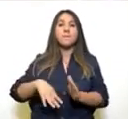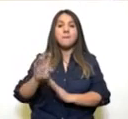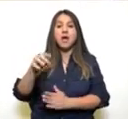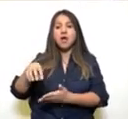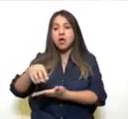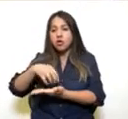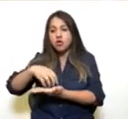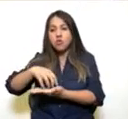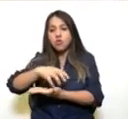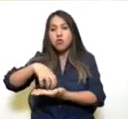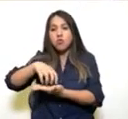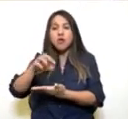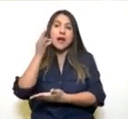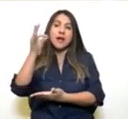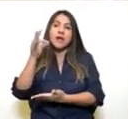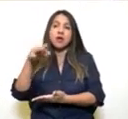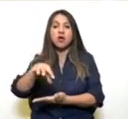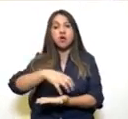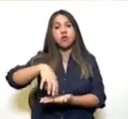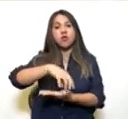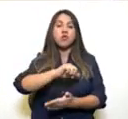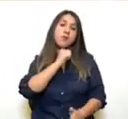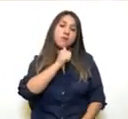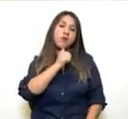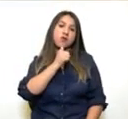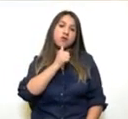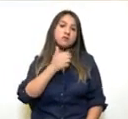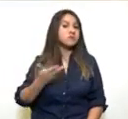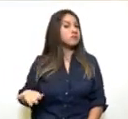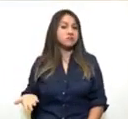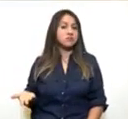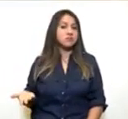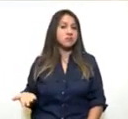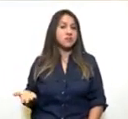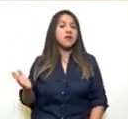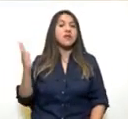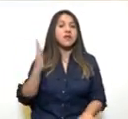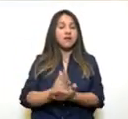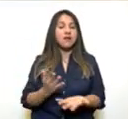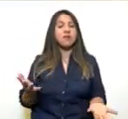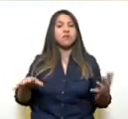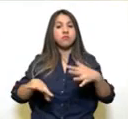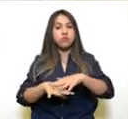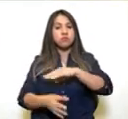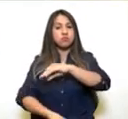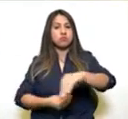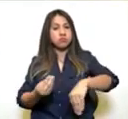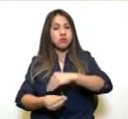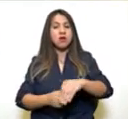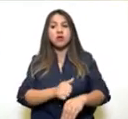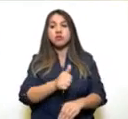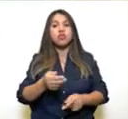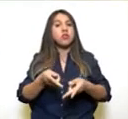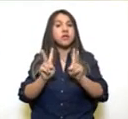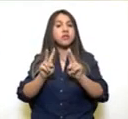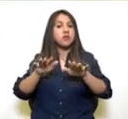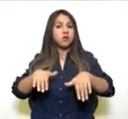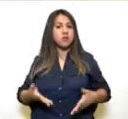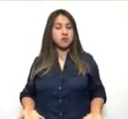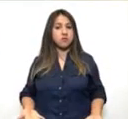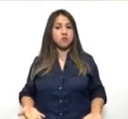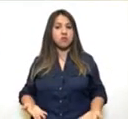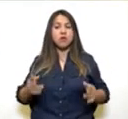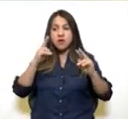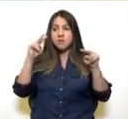para ricos y comunas para pobres deberíamos tener todo el derecho a lo mismo